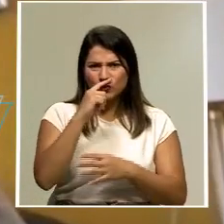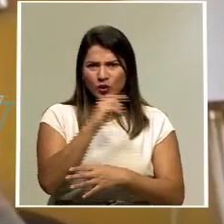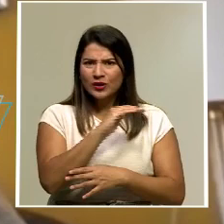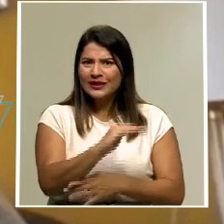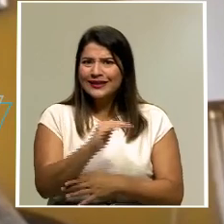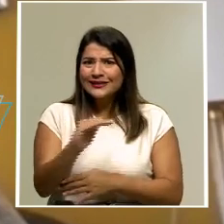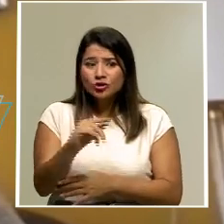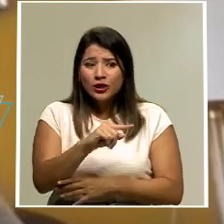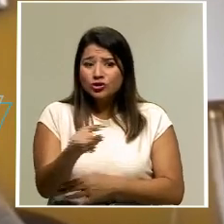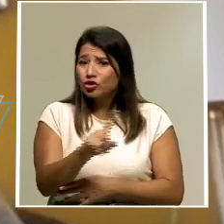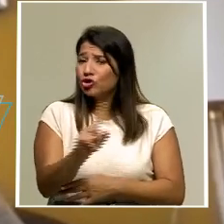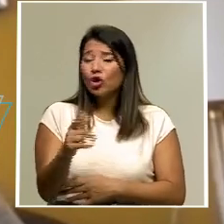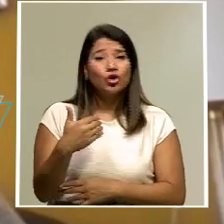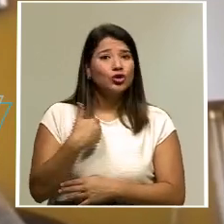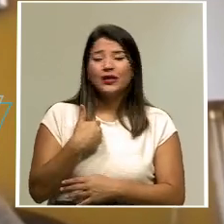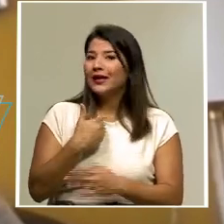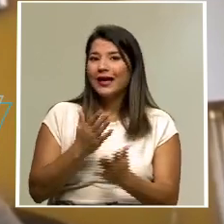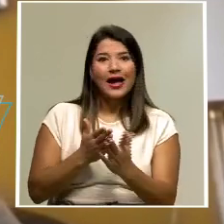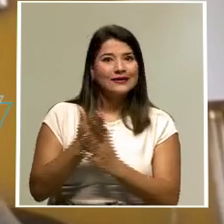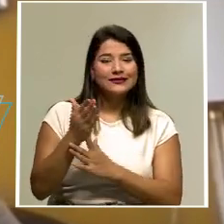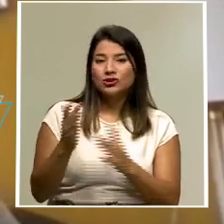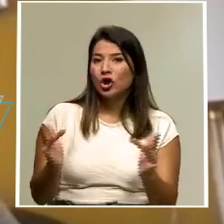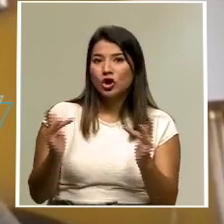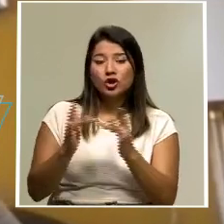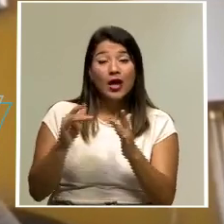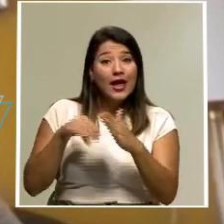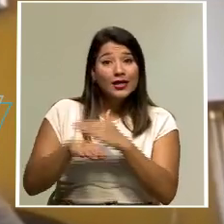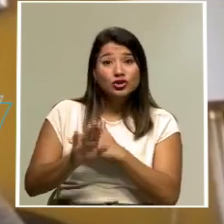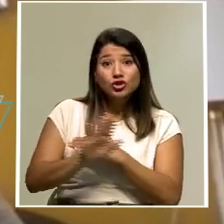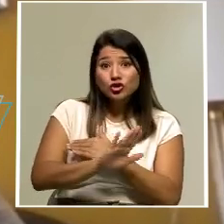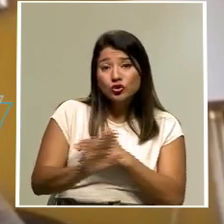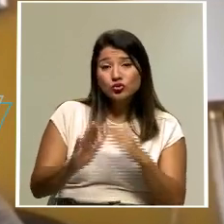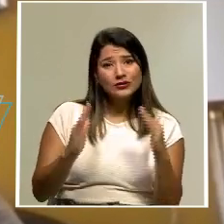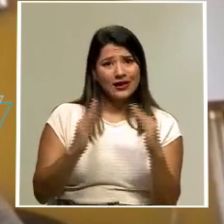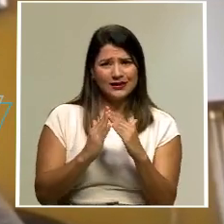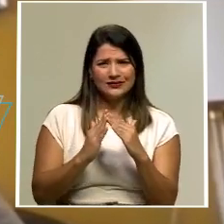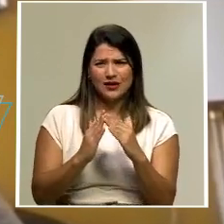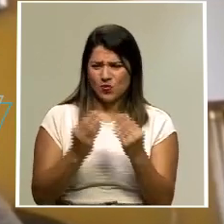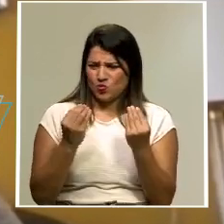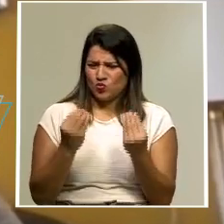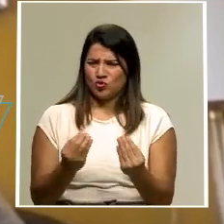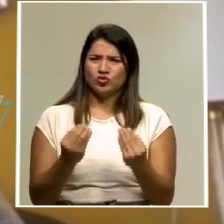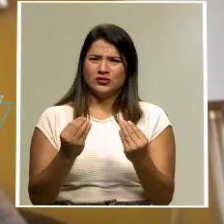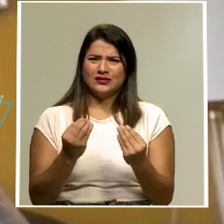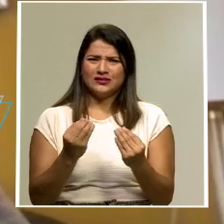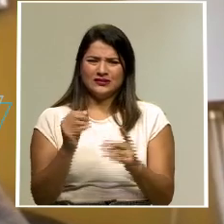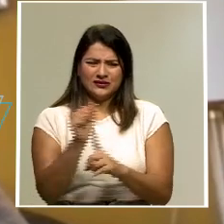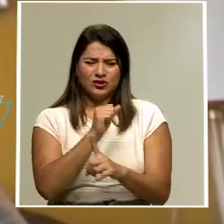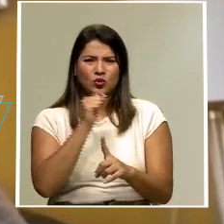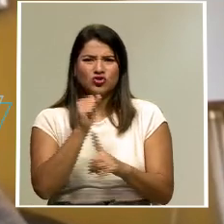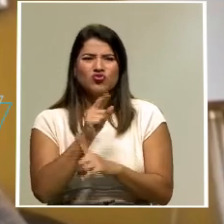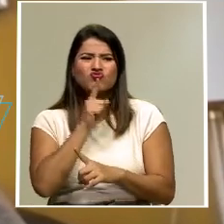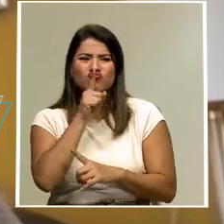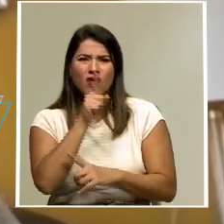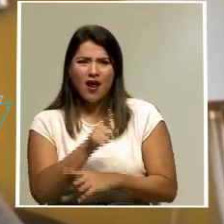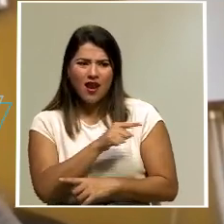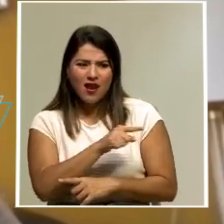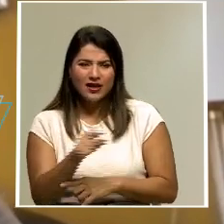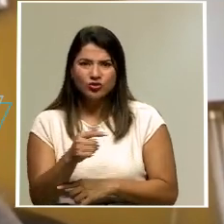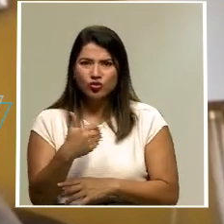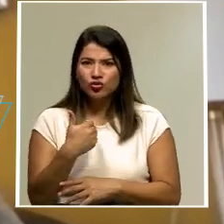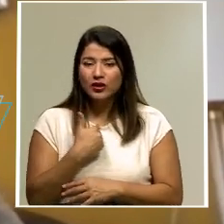no tienen las posibilidades de conectarse en sus hogares. Hay muchas realidades que posiblemente algunos